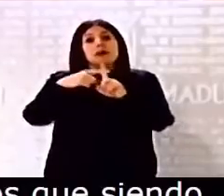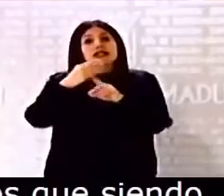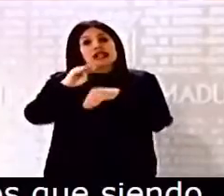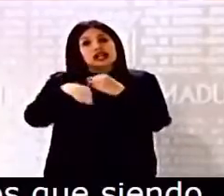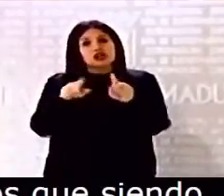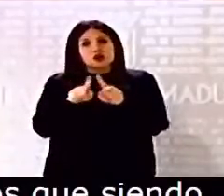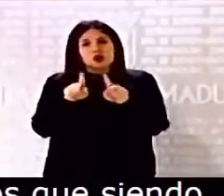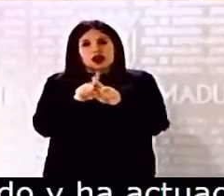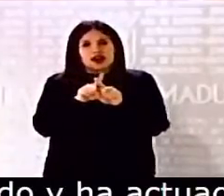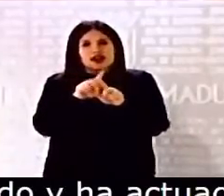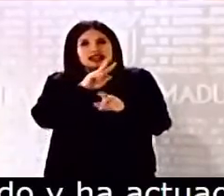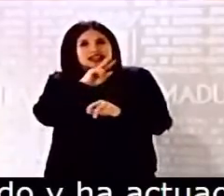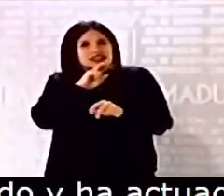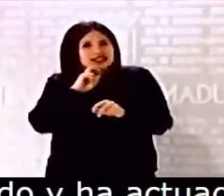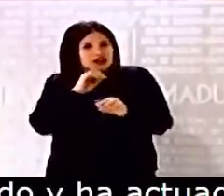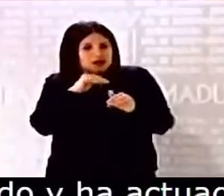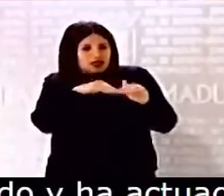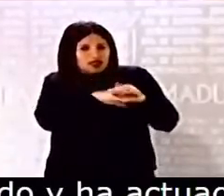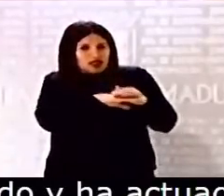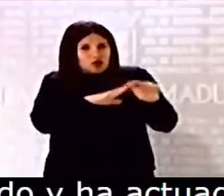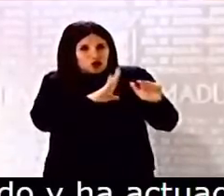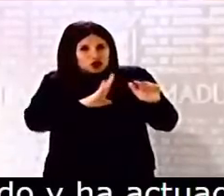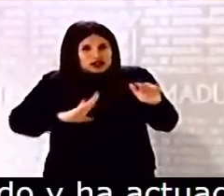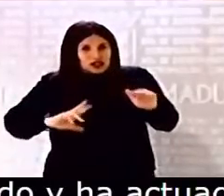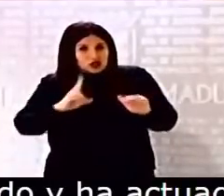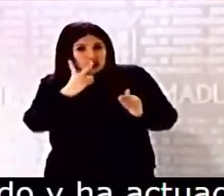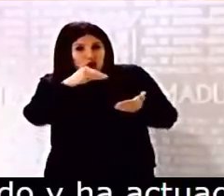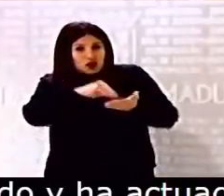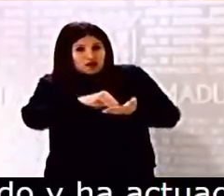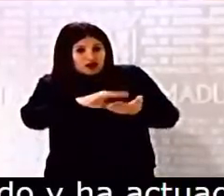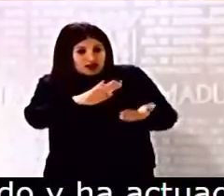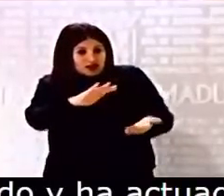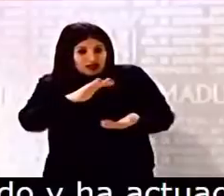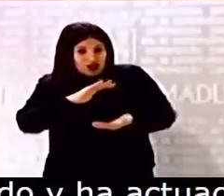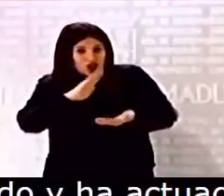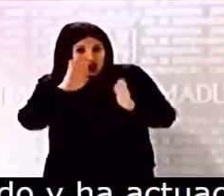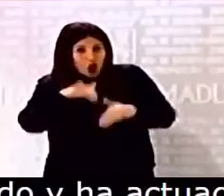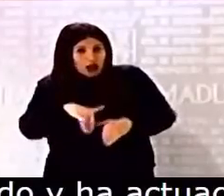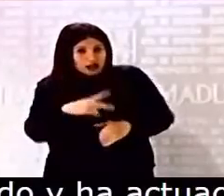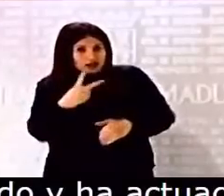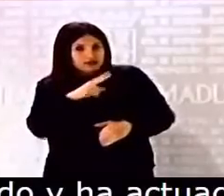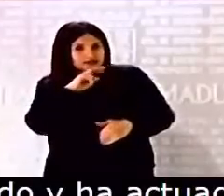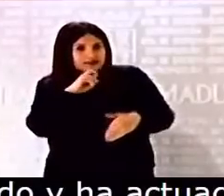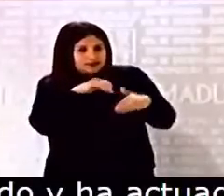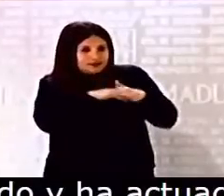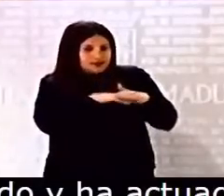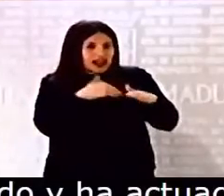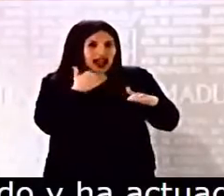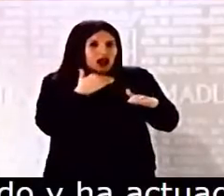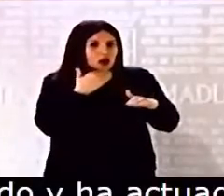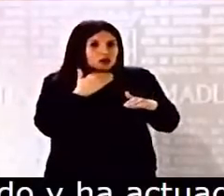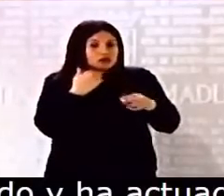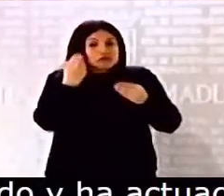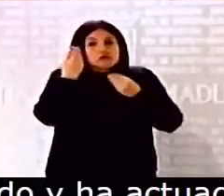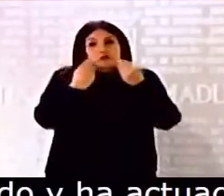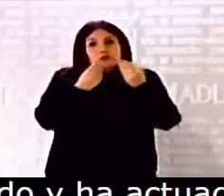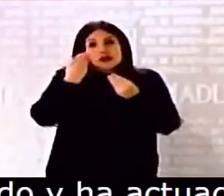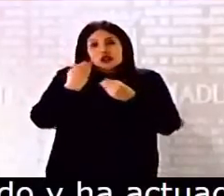reserva para las segundas dosis por si hubiese una rotura de stock, entiendo que no tenemos que cambiar la estrategia